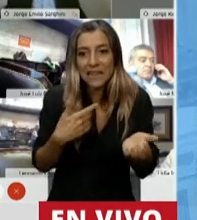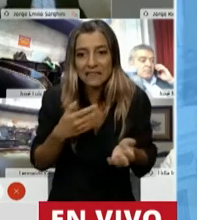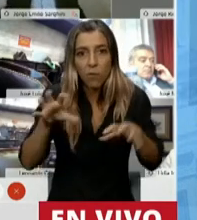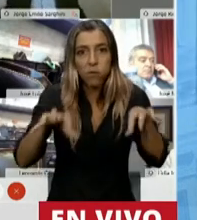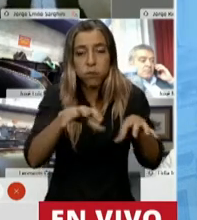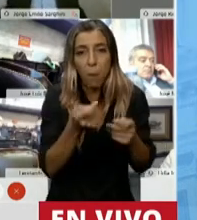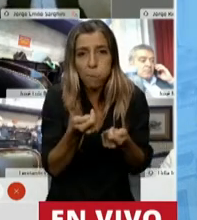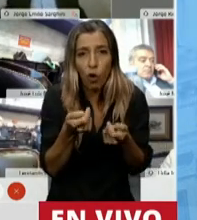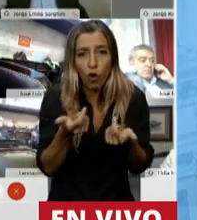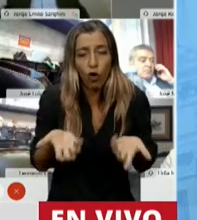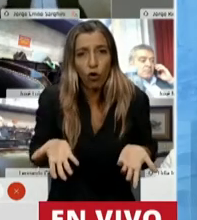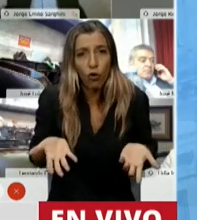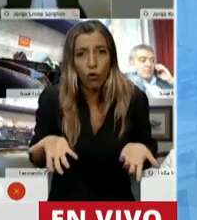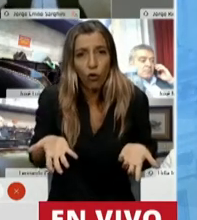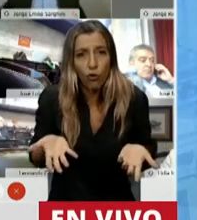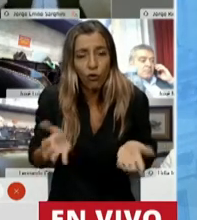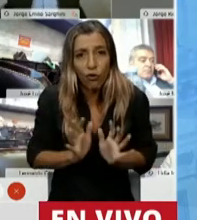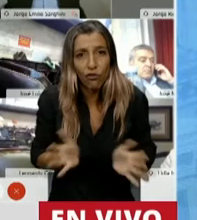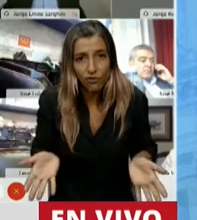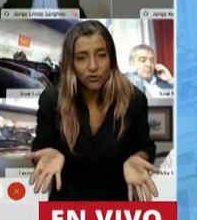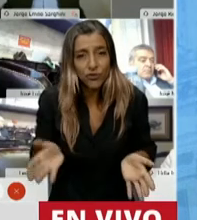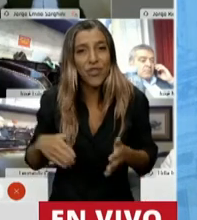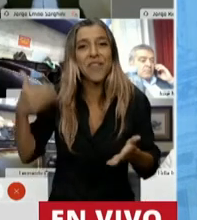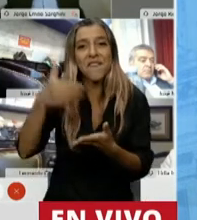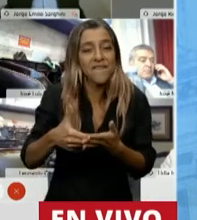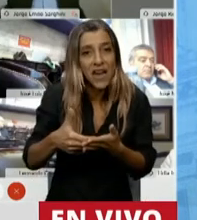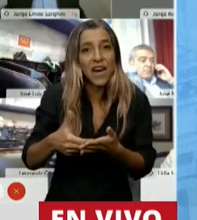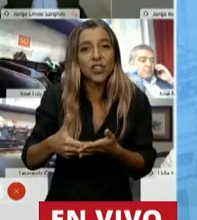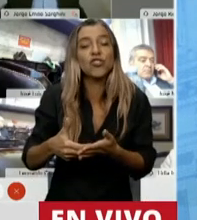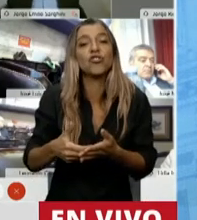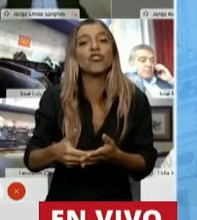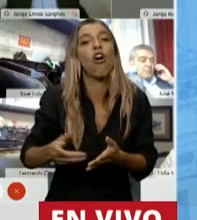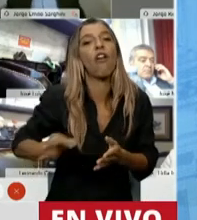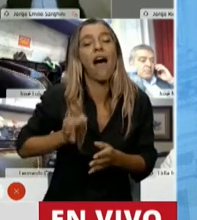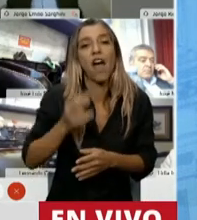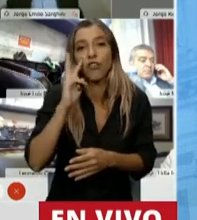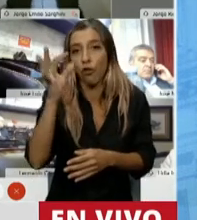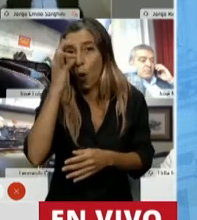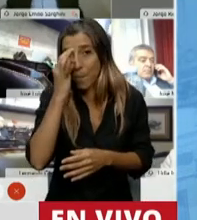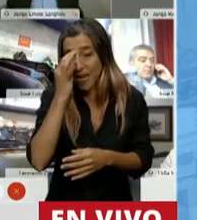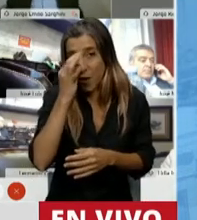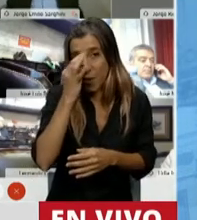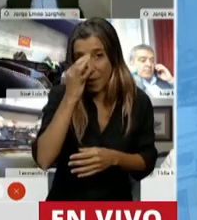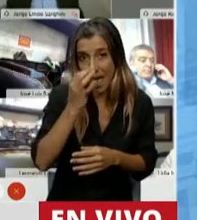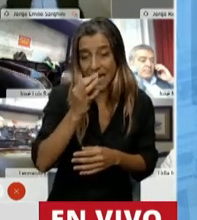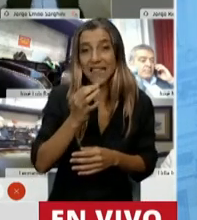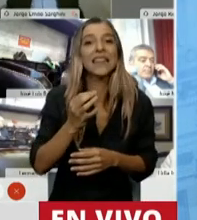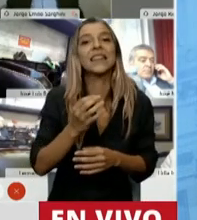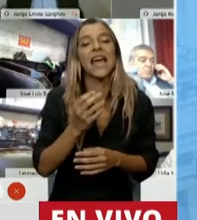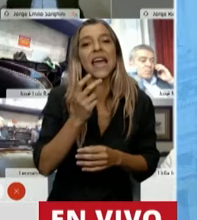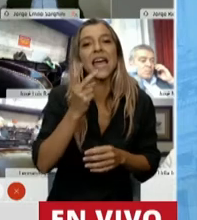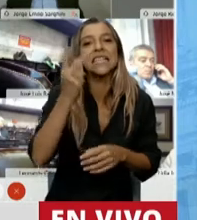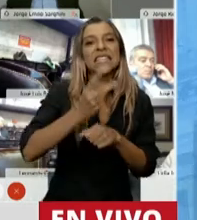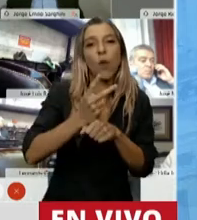región. La tasa de inversión en el segundo trimestre del 2020 fue del 9,5%